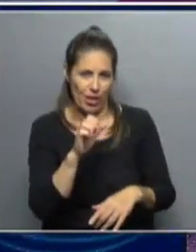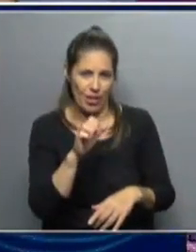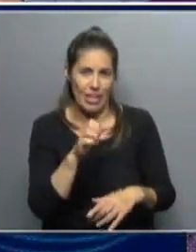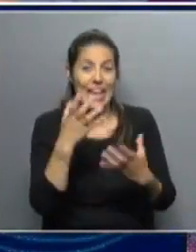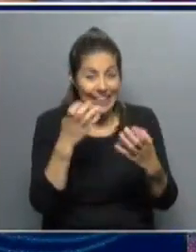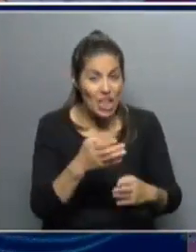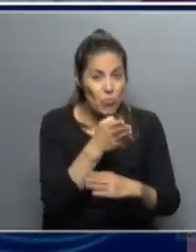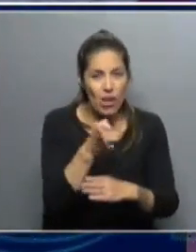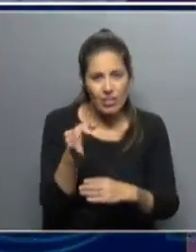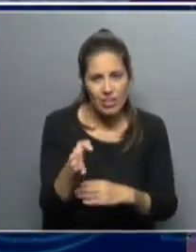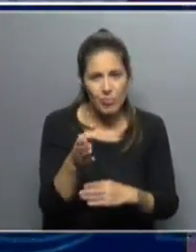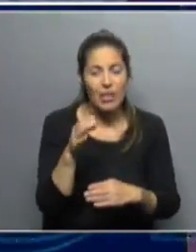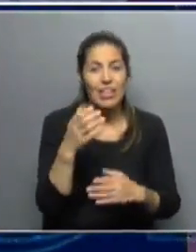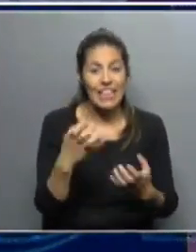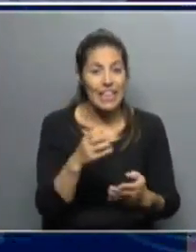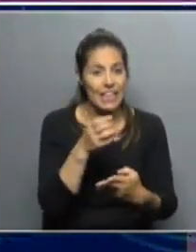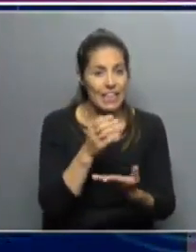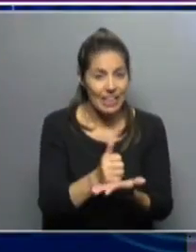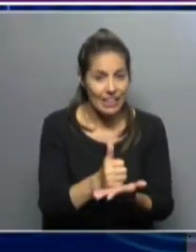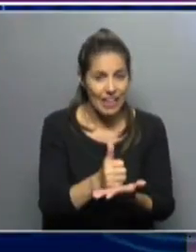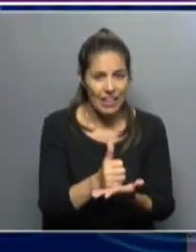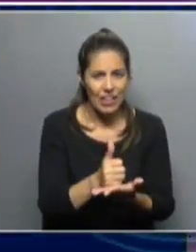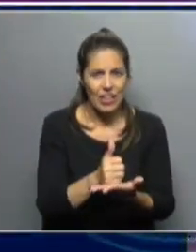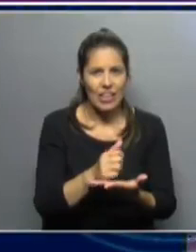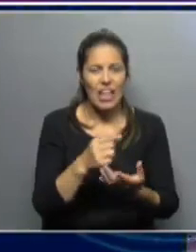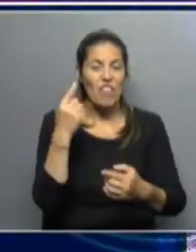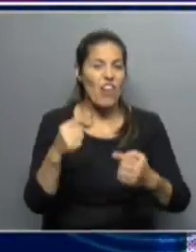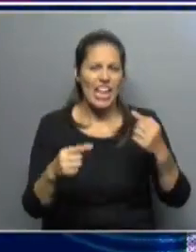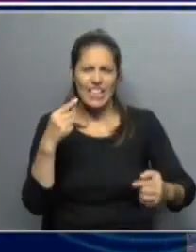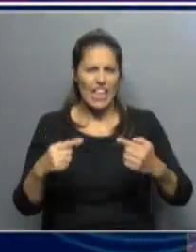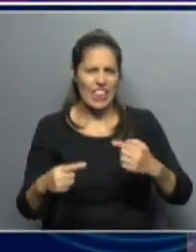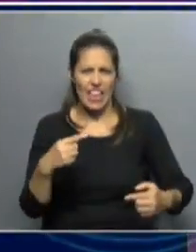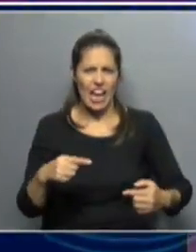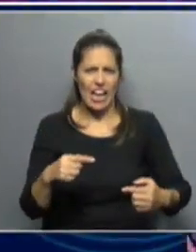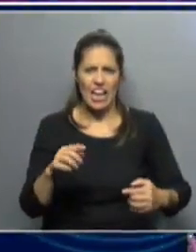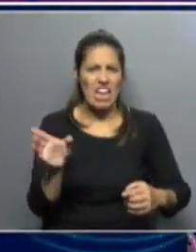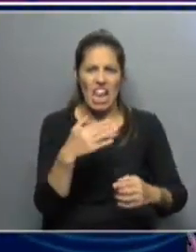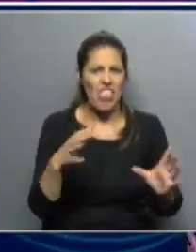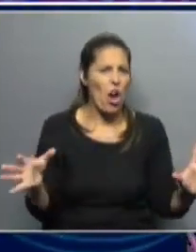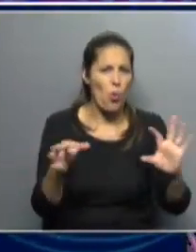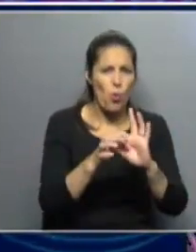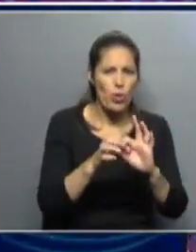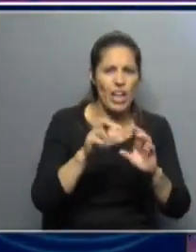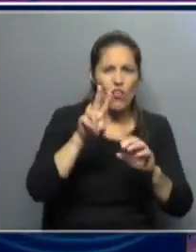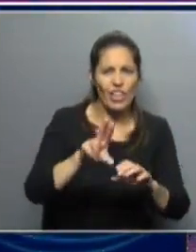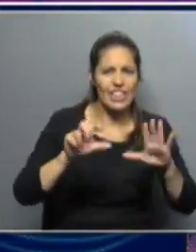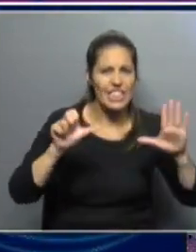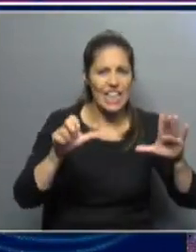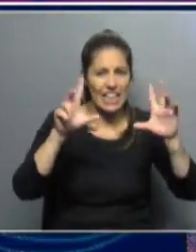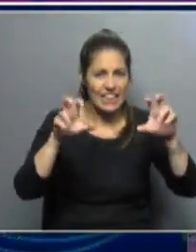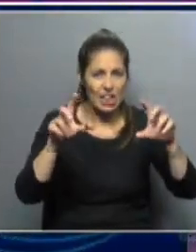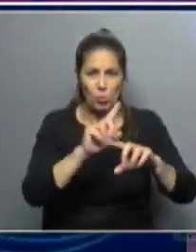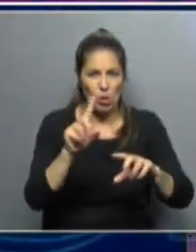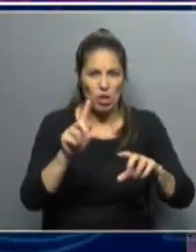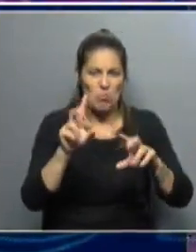quieren participar, quieren estar. Línea estética no hay, es decir, no, la variedad es absoluta. Nada une a estos 26 títulos, ni a nivel